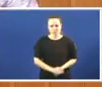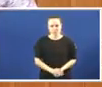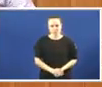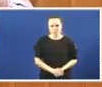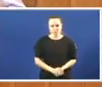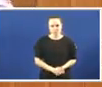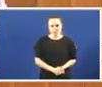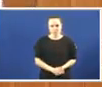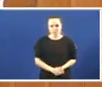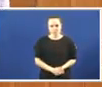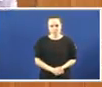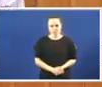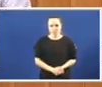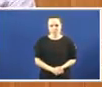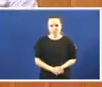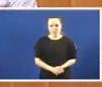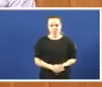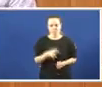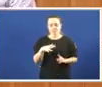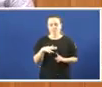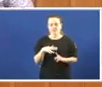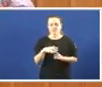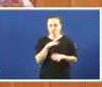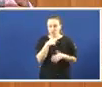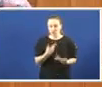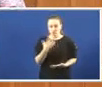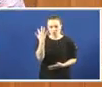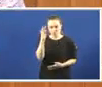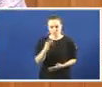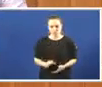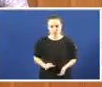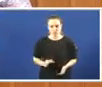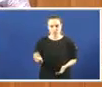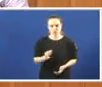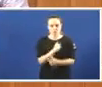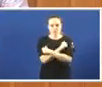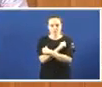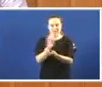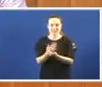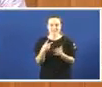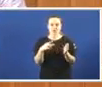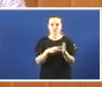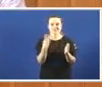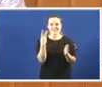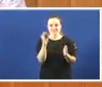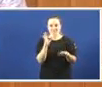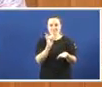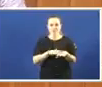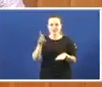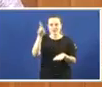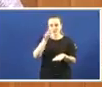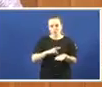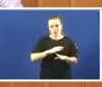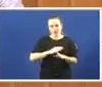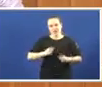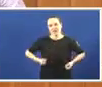Co ritmo actual de aumento do orzamento, teríamos que esperar ata o ano 2030 para recuperar o nivel de gasto real